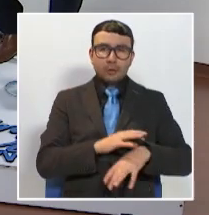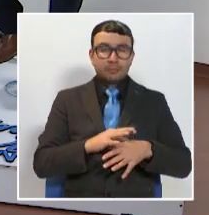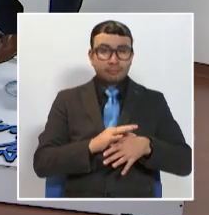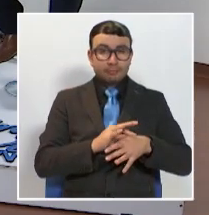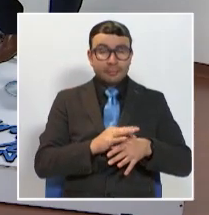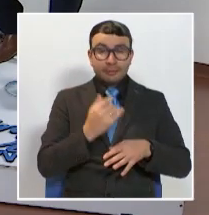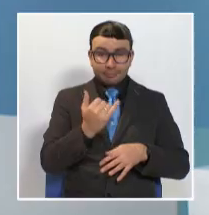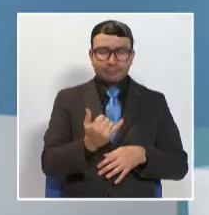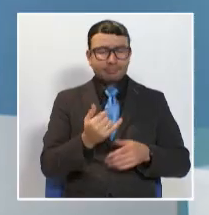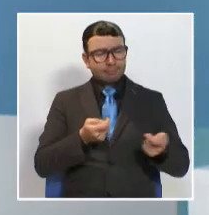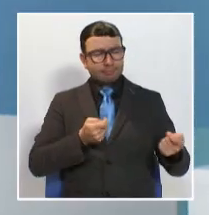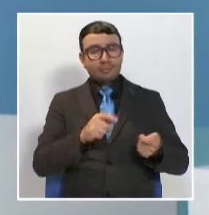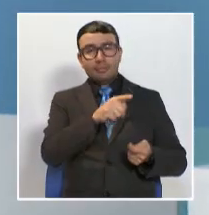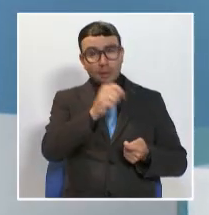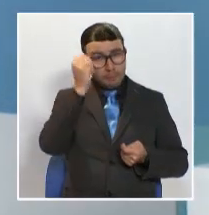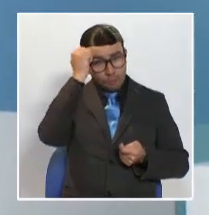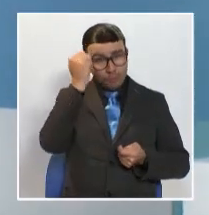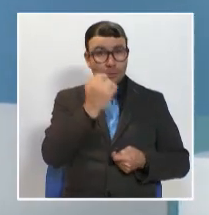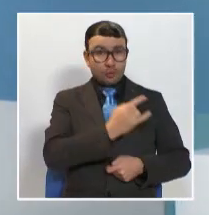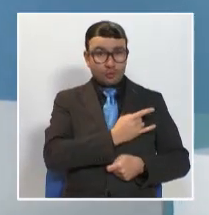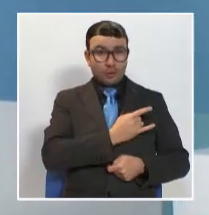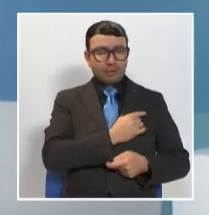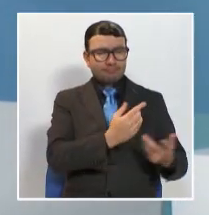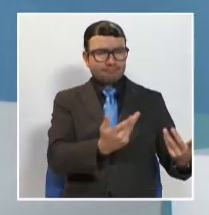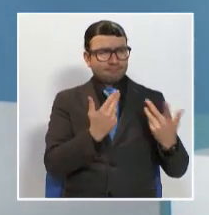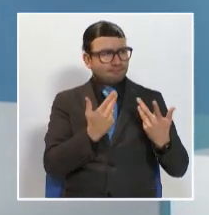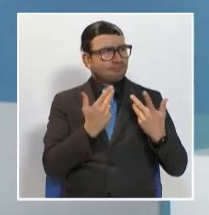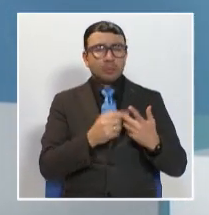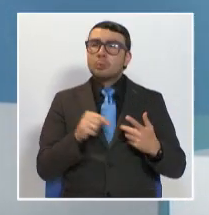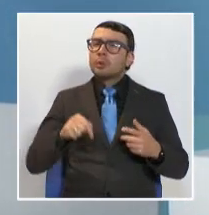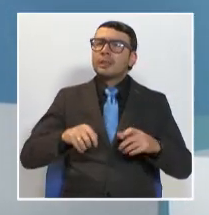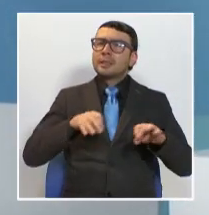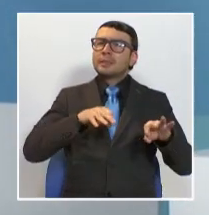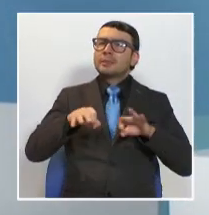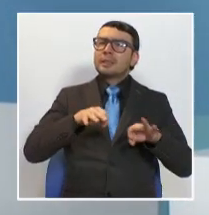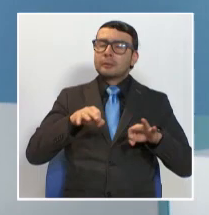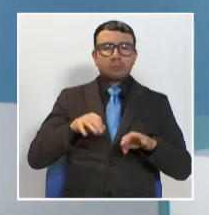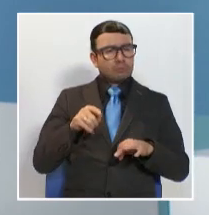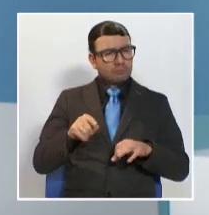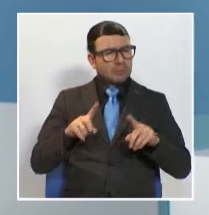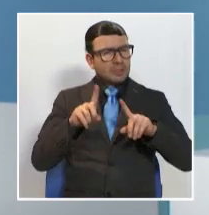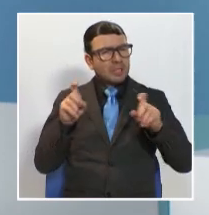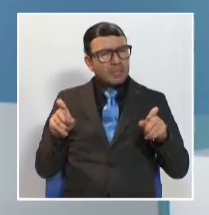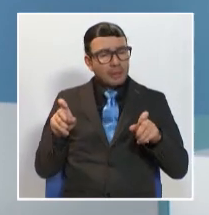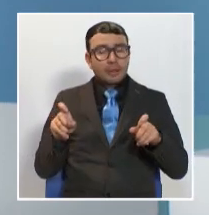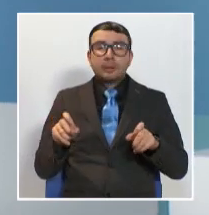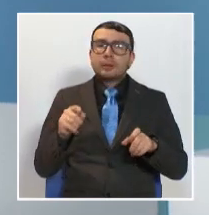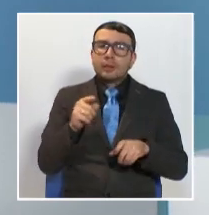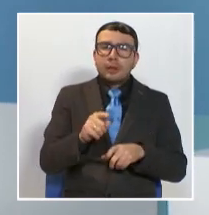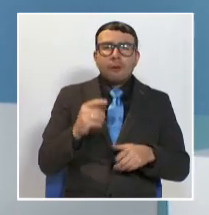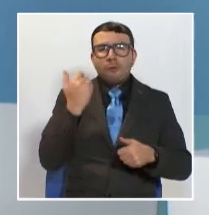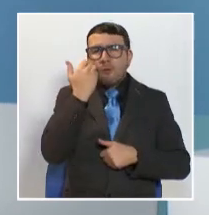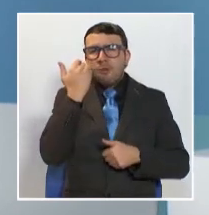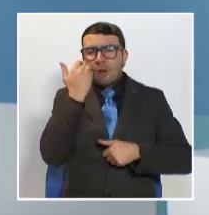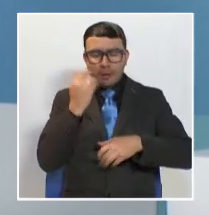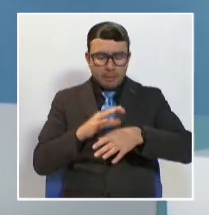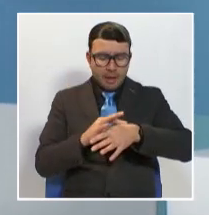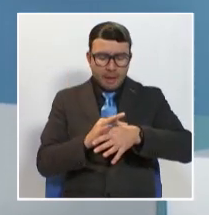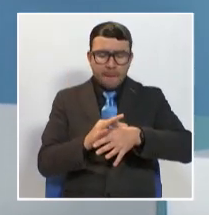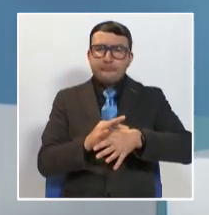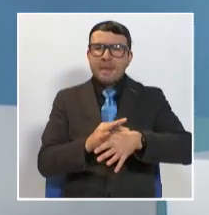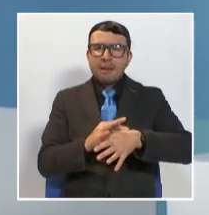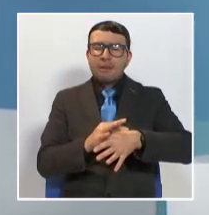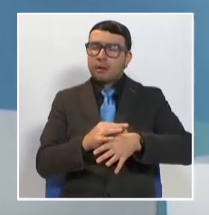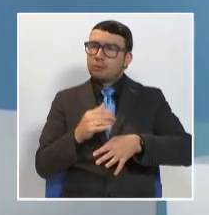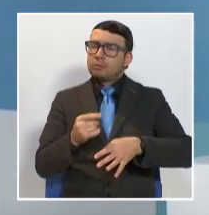la universidad, y hoy vamos a hablar acerca de la dermatología, qué es lo más frecuente, qué es la piel. Les vamos a explicar para que estén